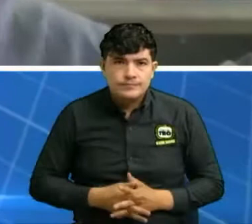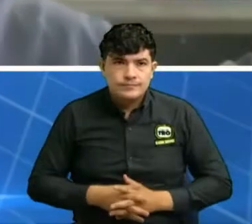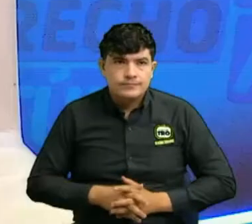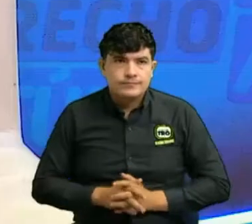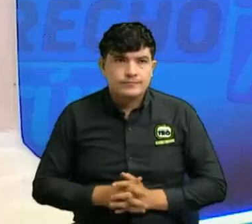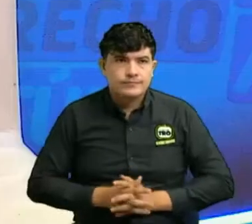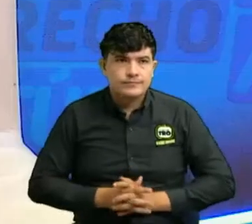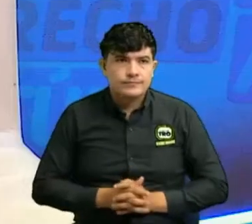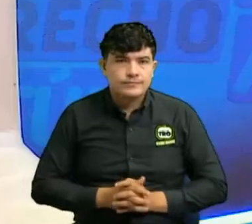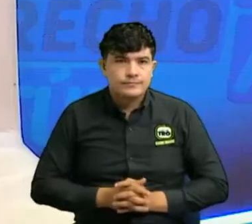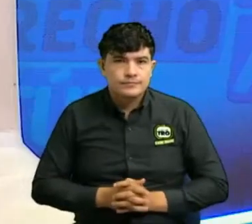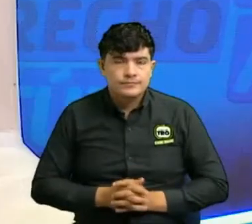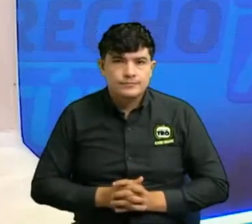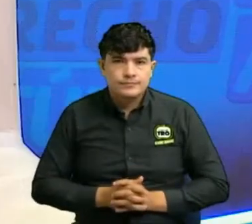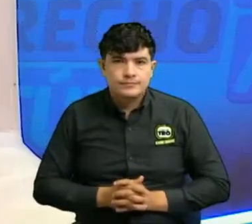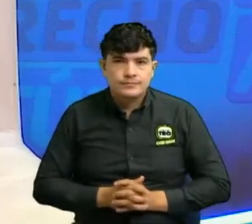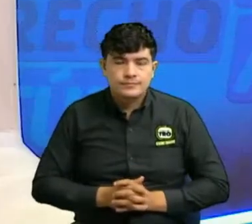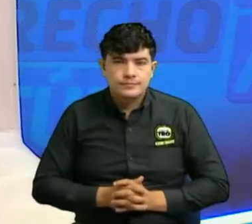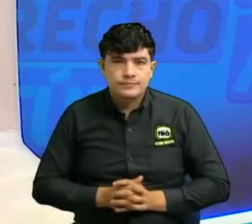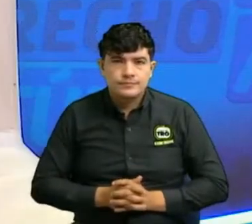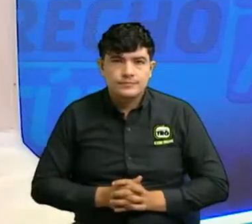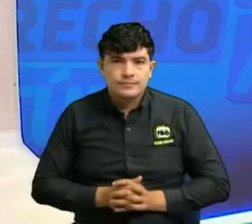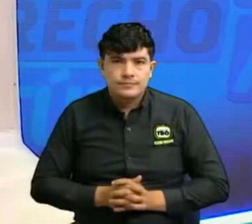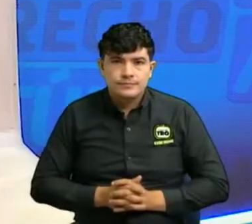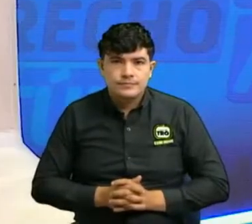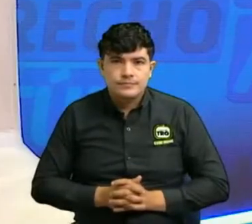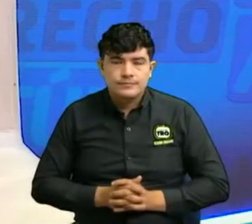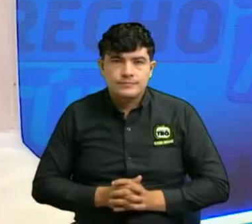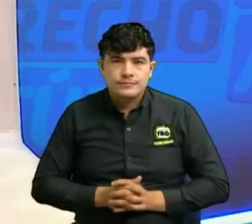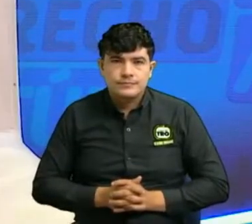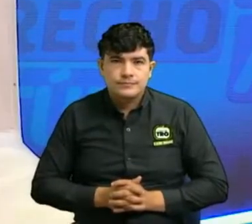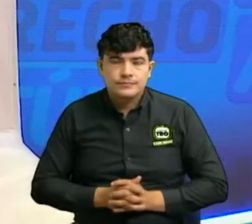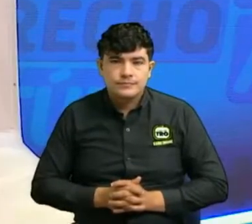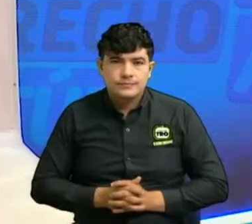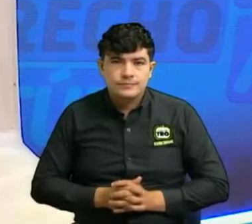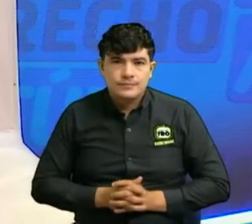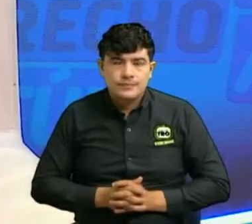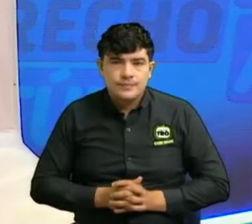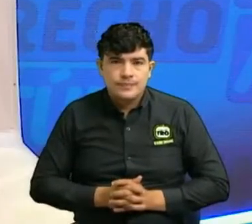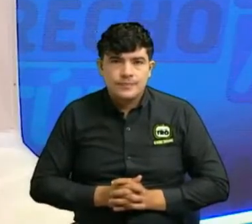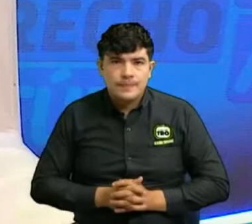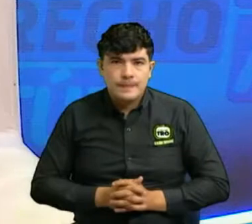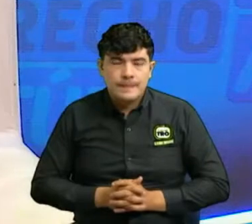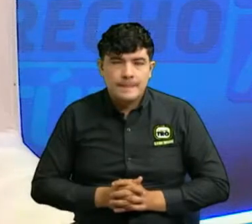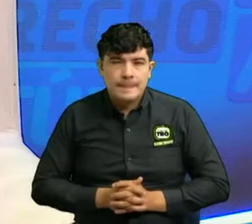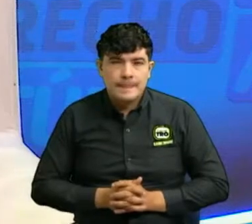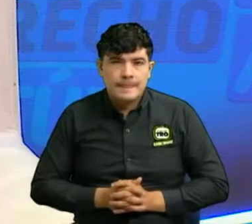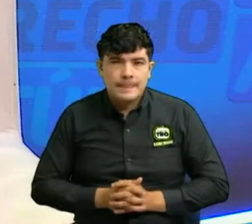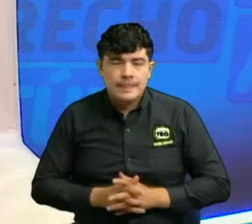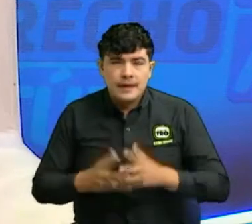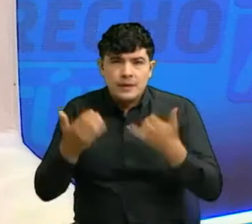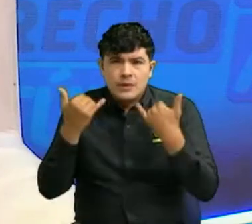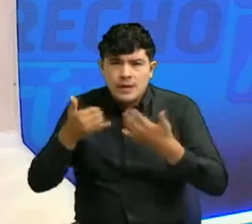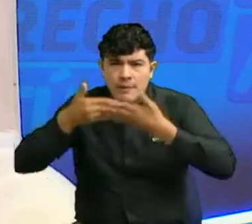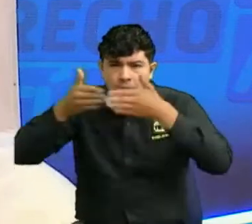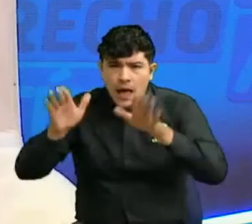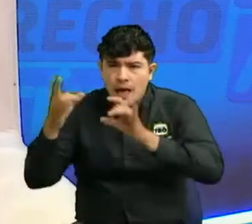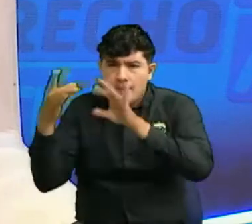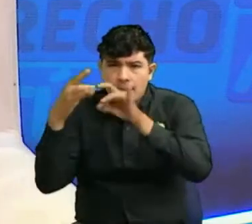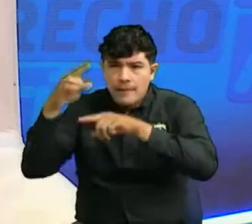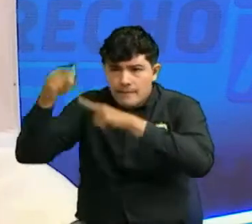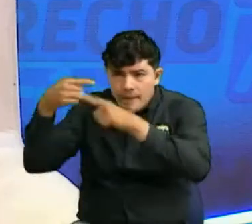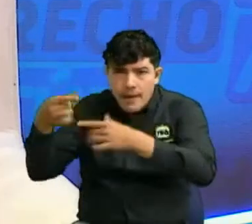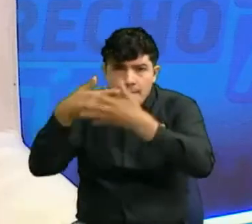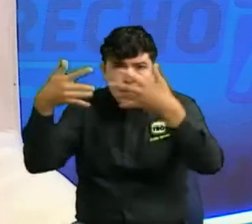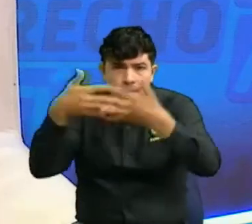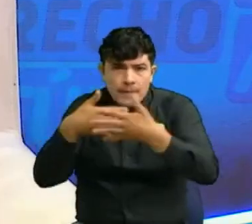Facebook Live, que a esta hora en vivo y en directo sale en el Canal Tro. Pues hemos habilitado este chat y nos llega el siguiente